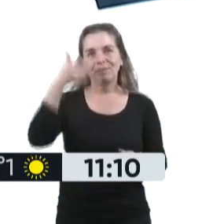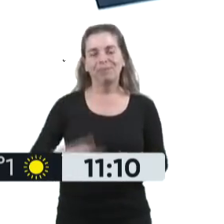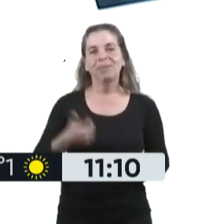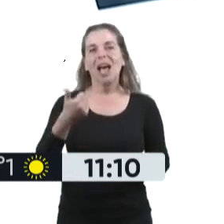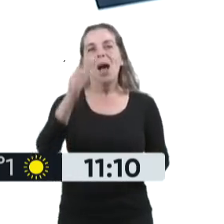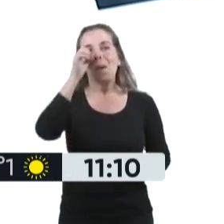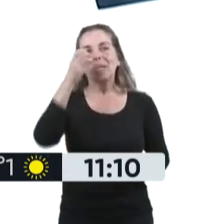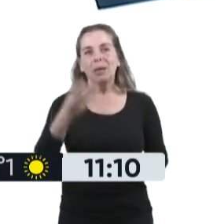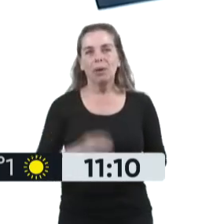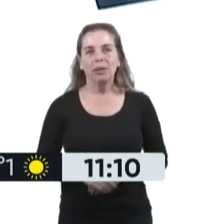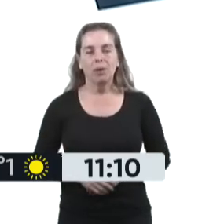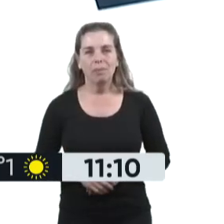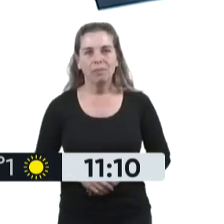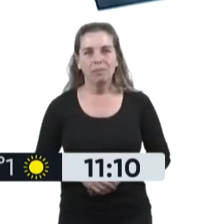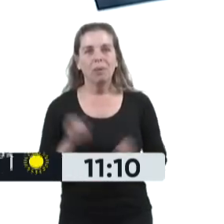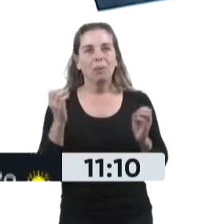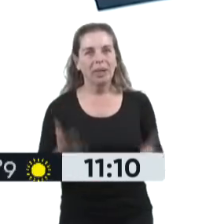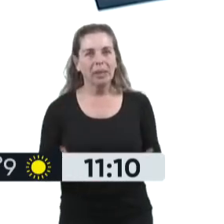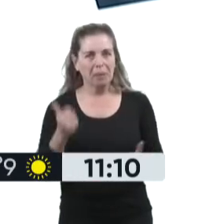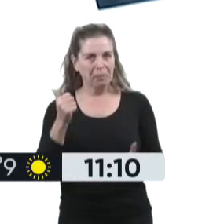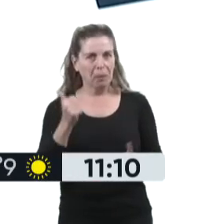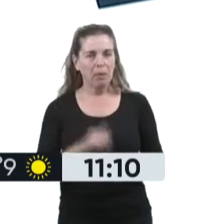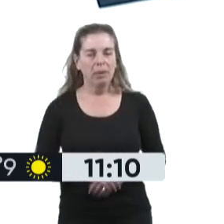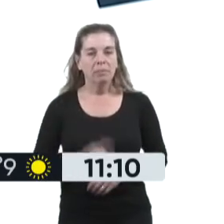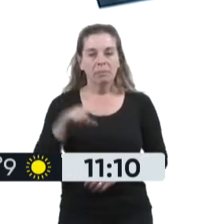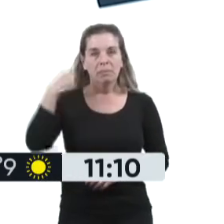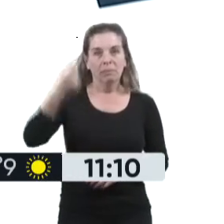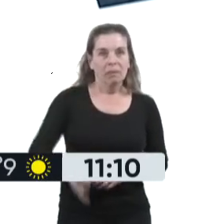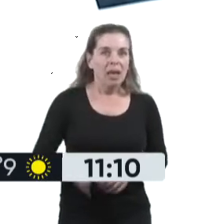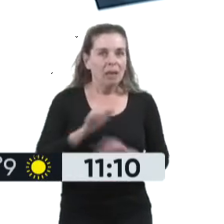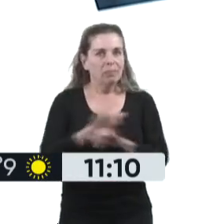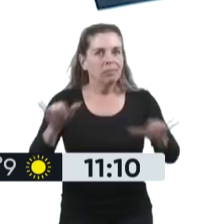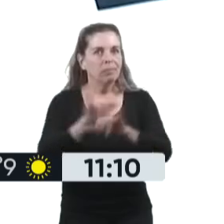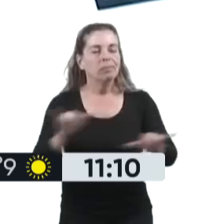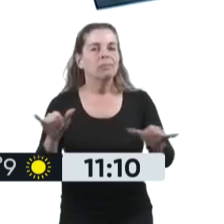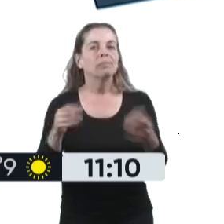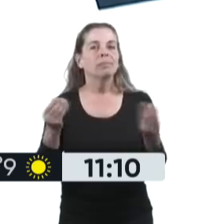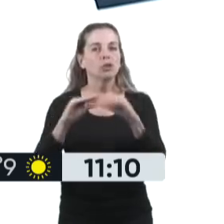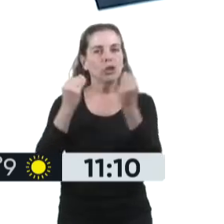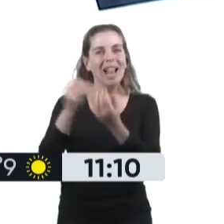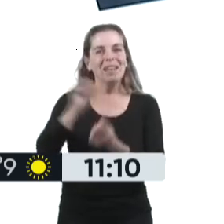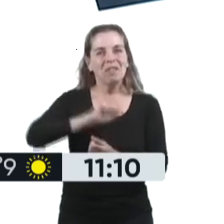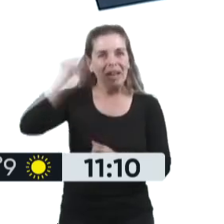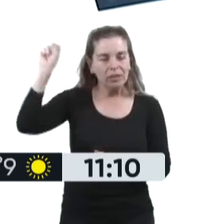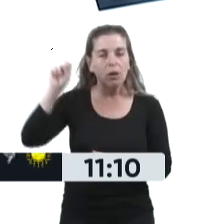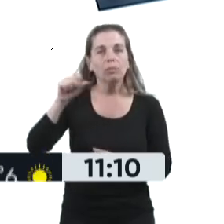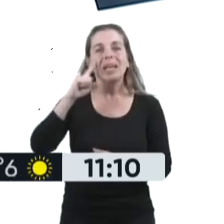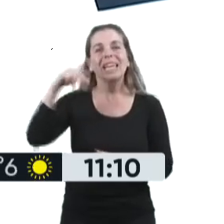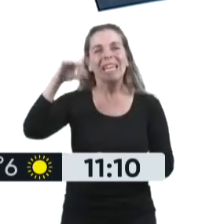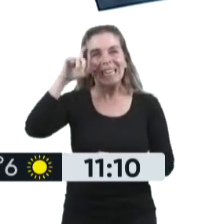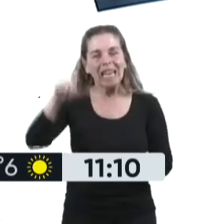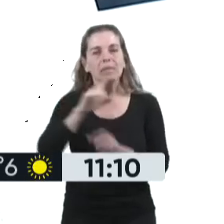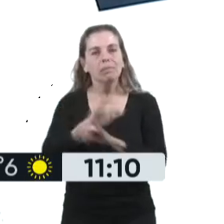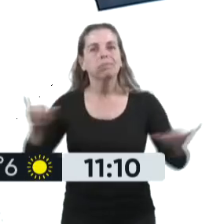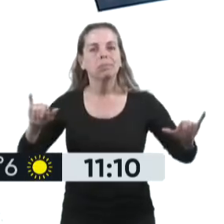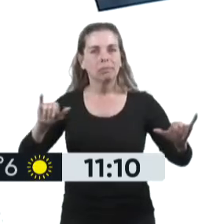¿Cómo andás? Bien. Mañana se conoce el nuevo índice de inflación. El INDEC va a dar a conocer el índice